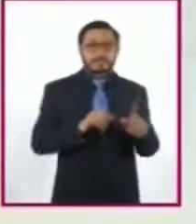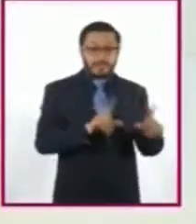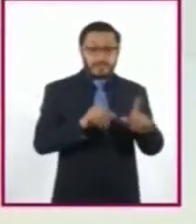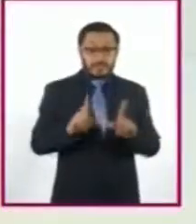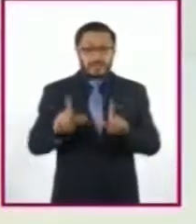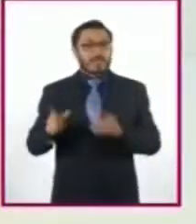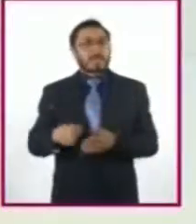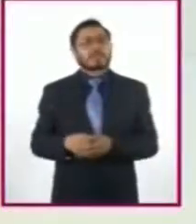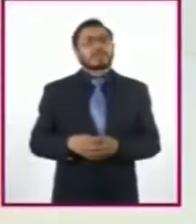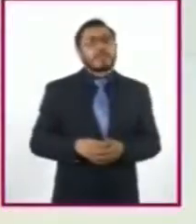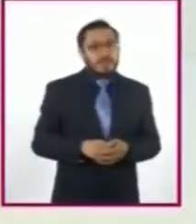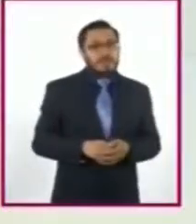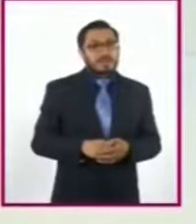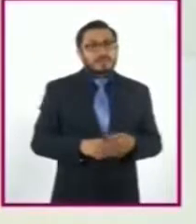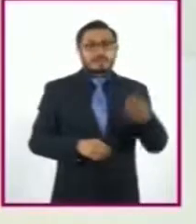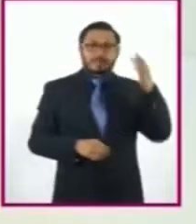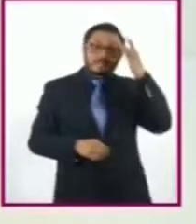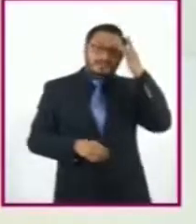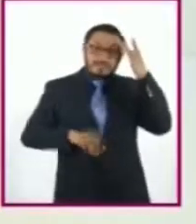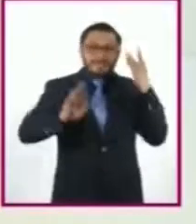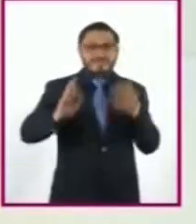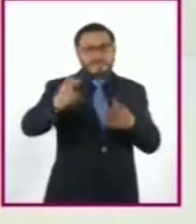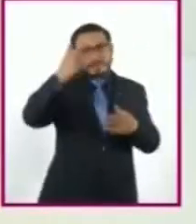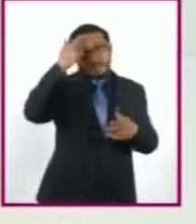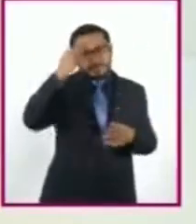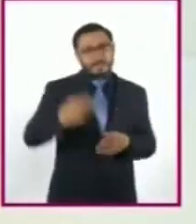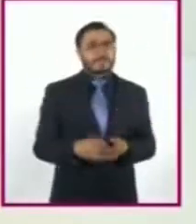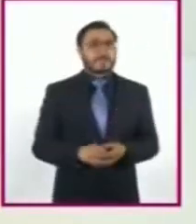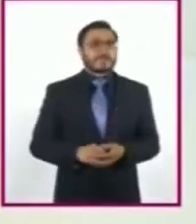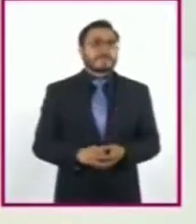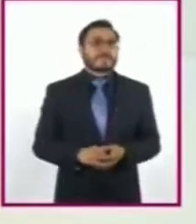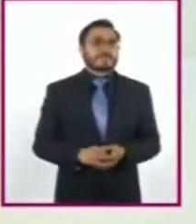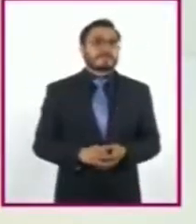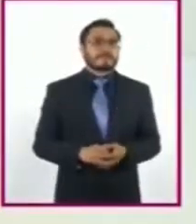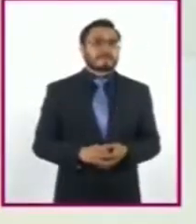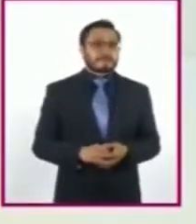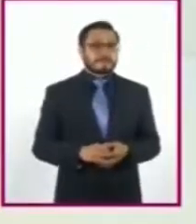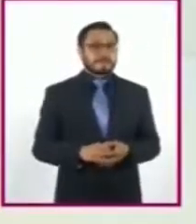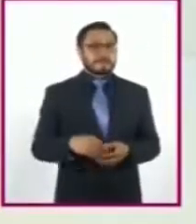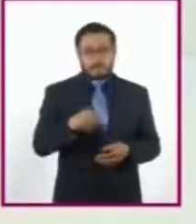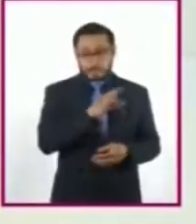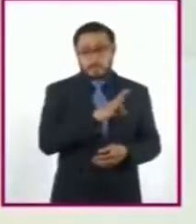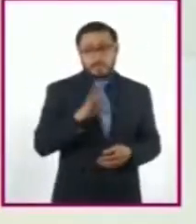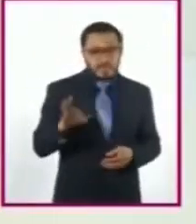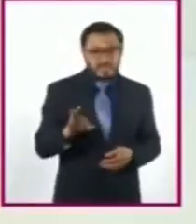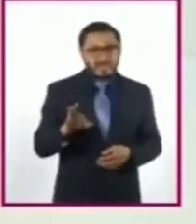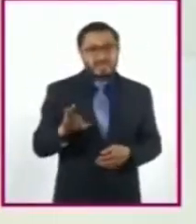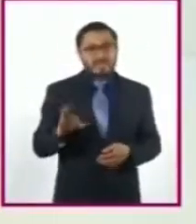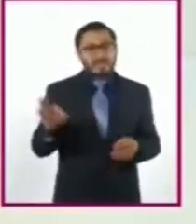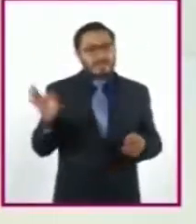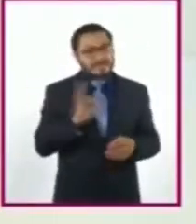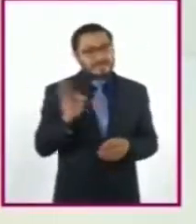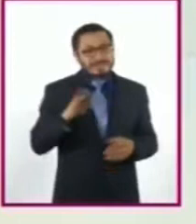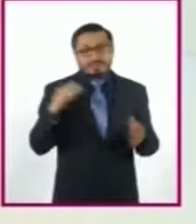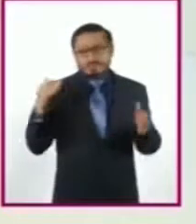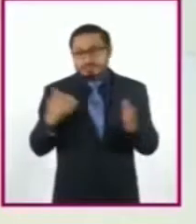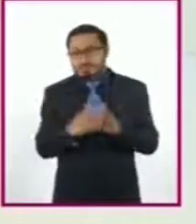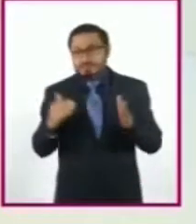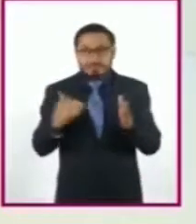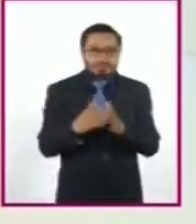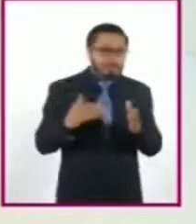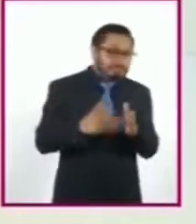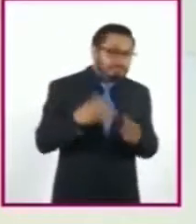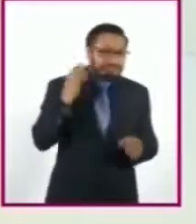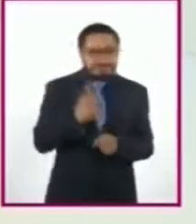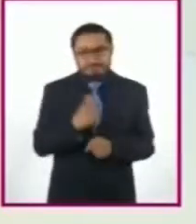Antes de terminar, es muy importante tener en cuenta que es posible que se presenten obstáculos al proponer